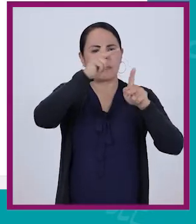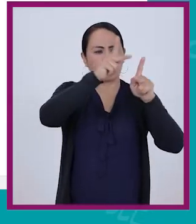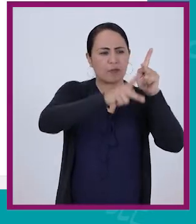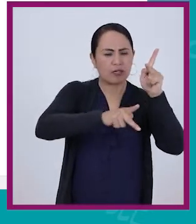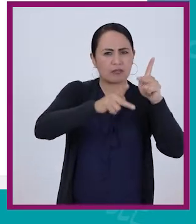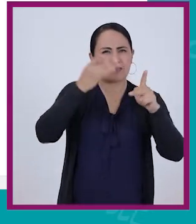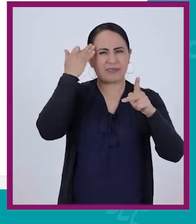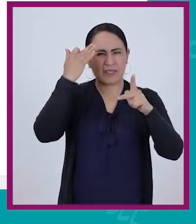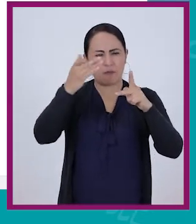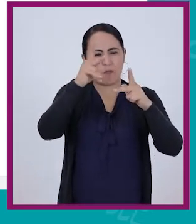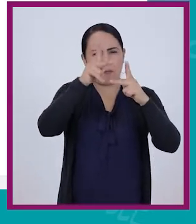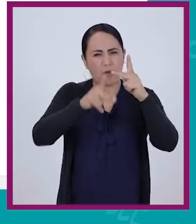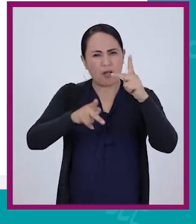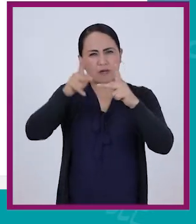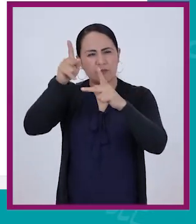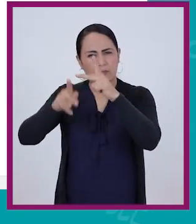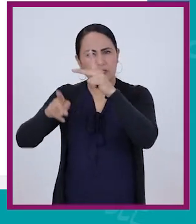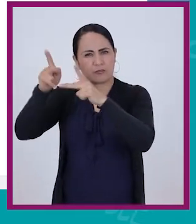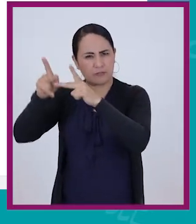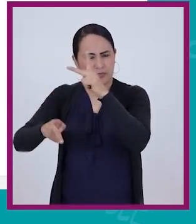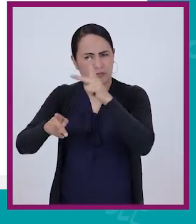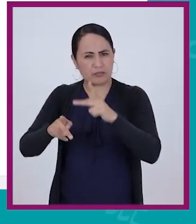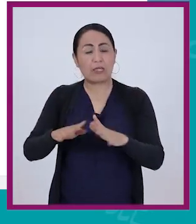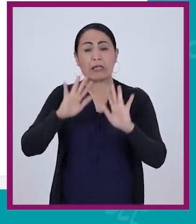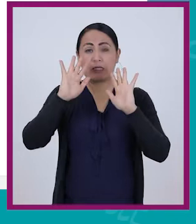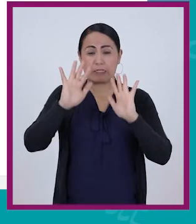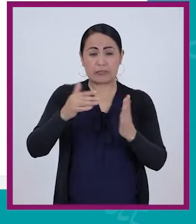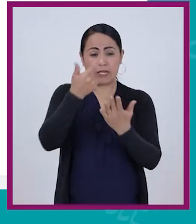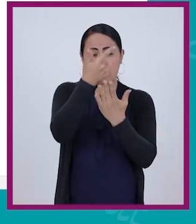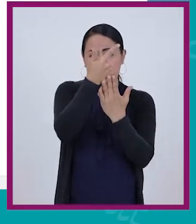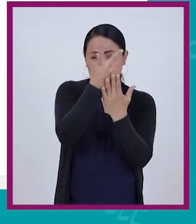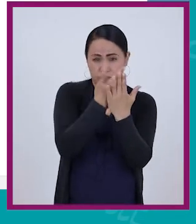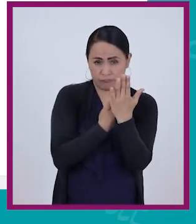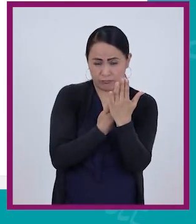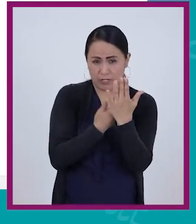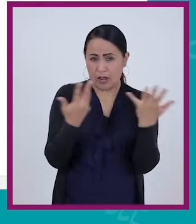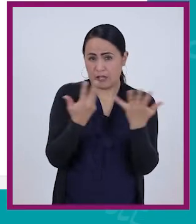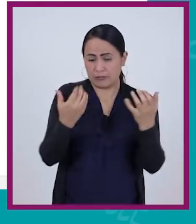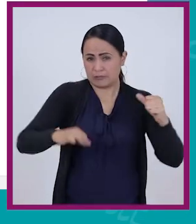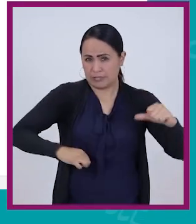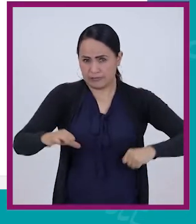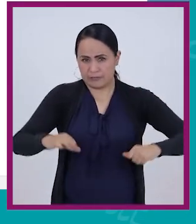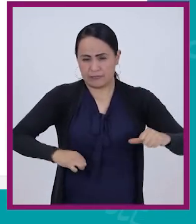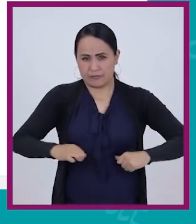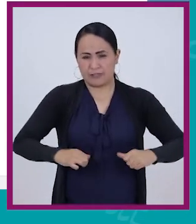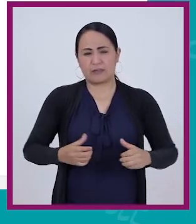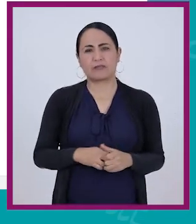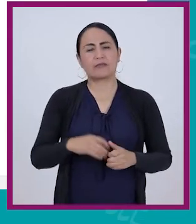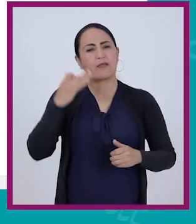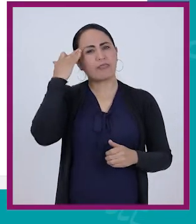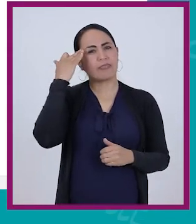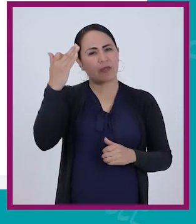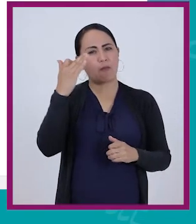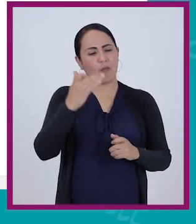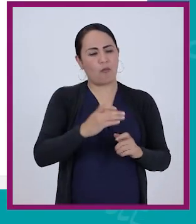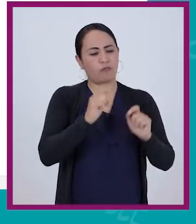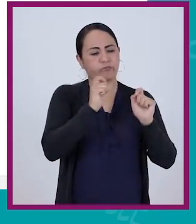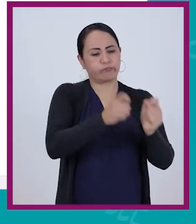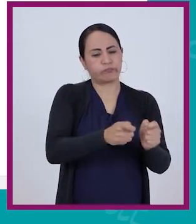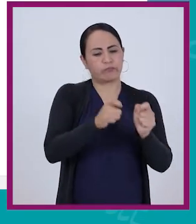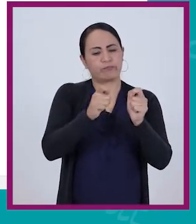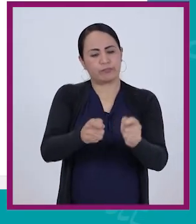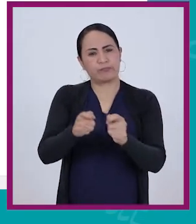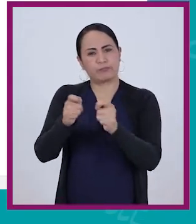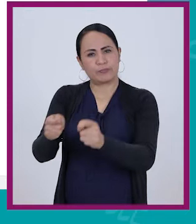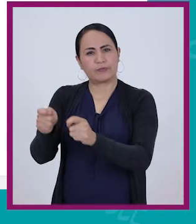que poner todas estas etapas del proceso. Ya que tenemos todo el listado de lo que hay que hacer, debemos